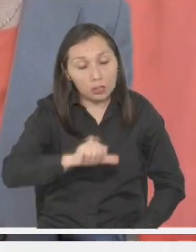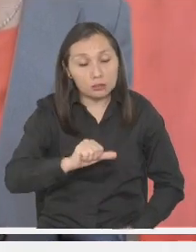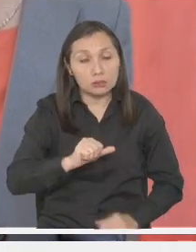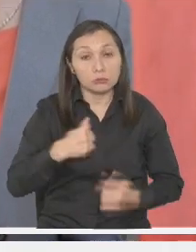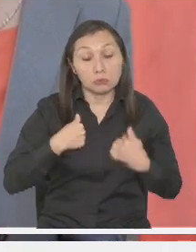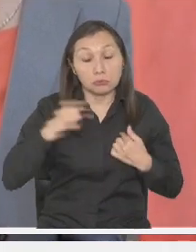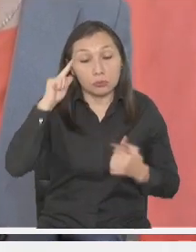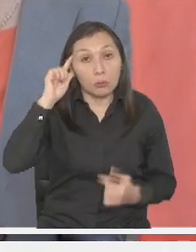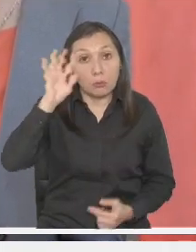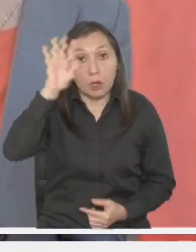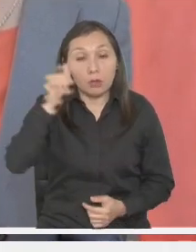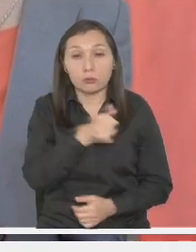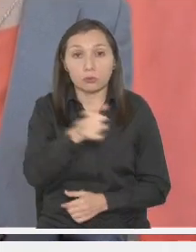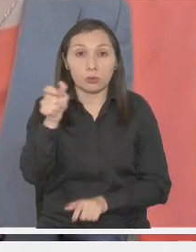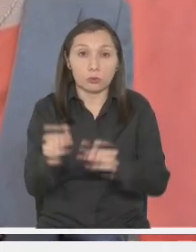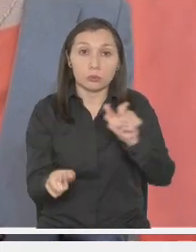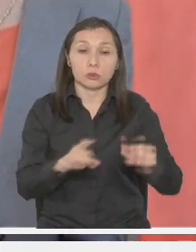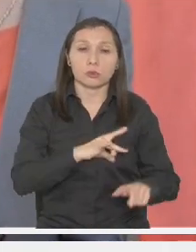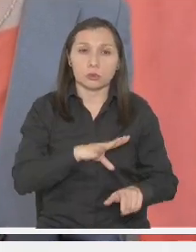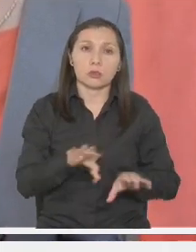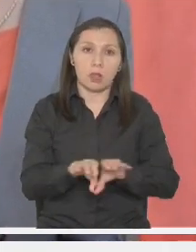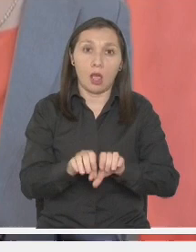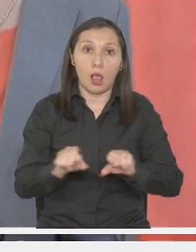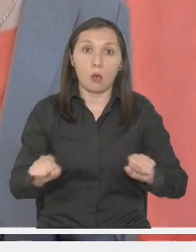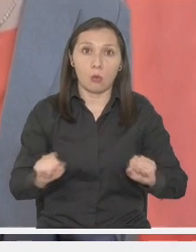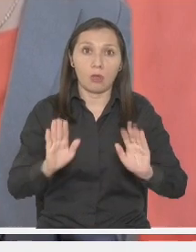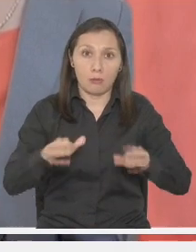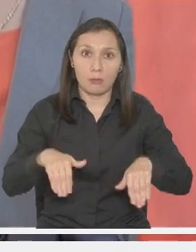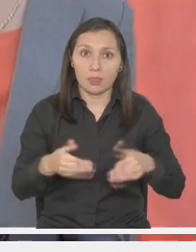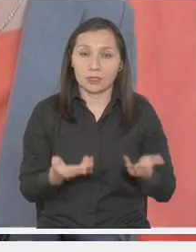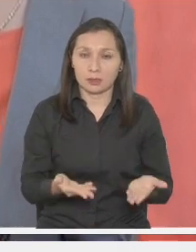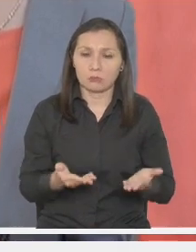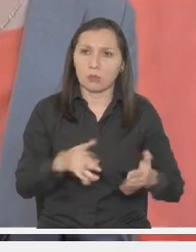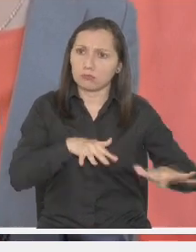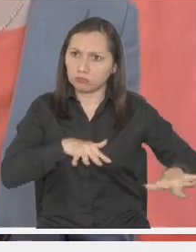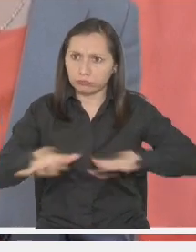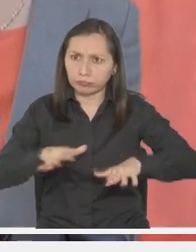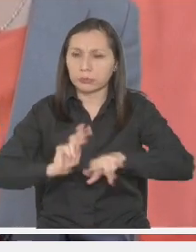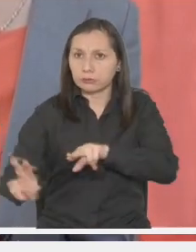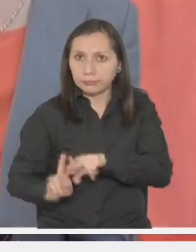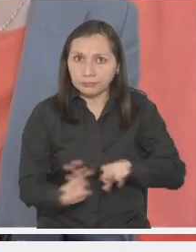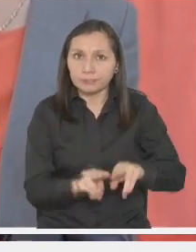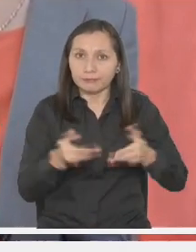imagino todos los chilenos y chilenas compartimos a la acción.